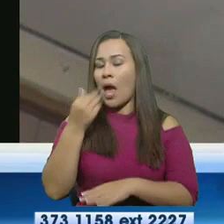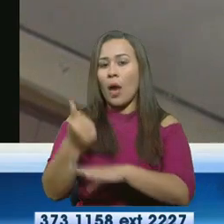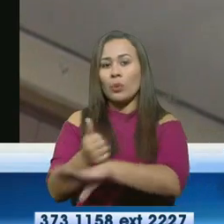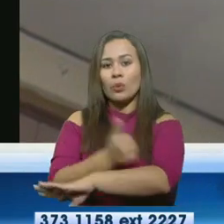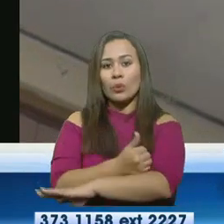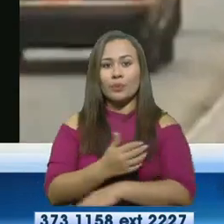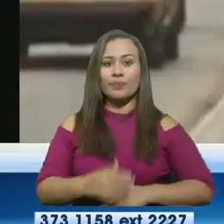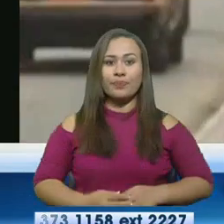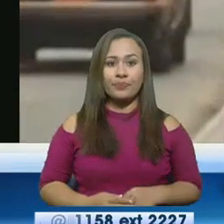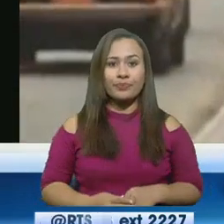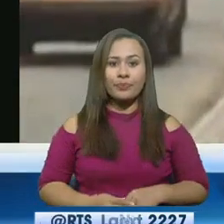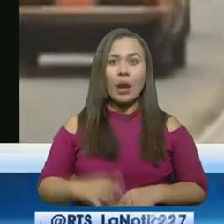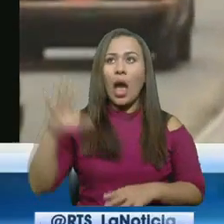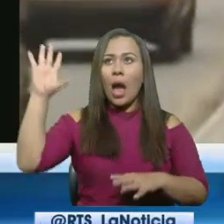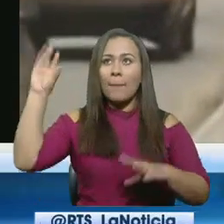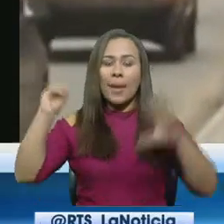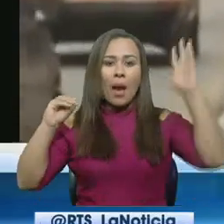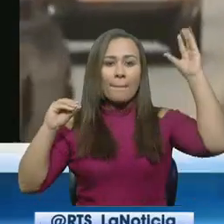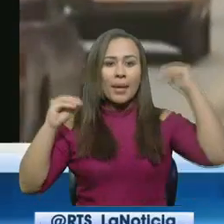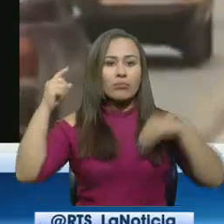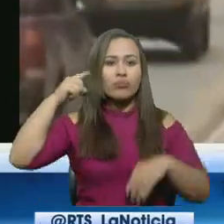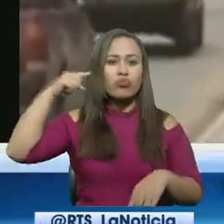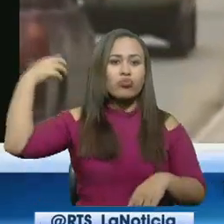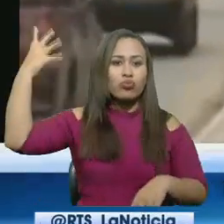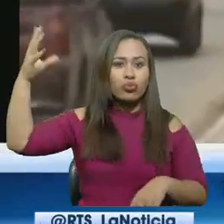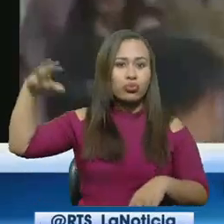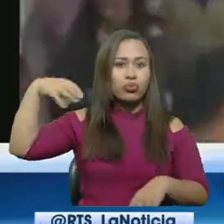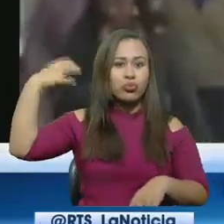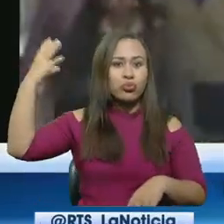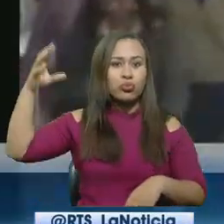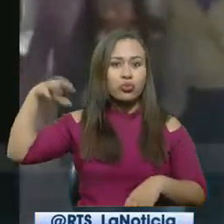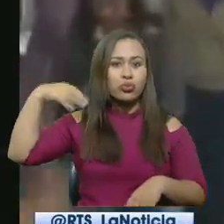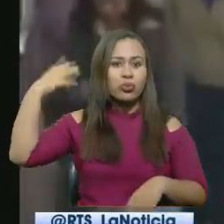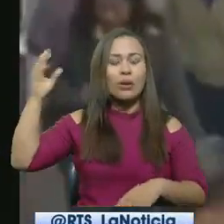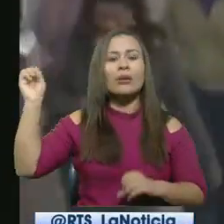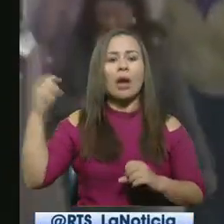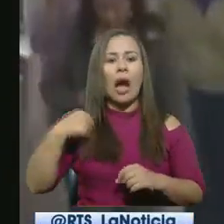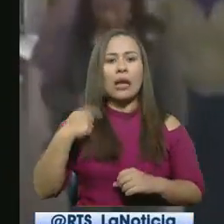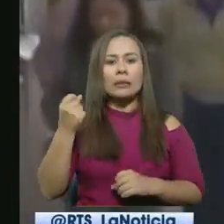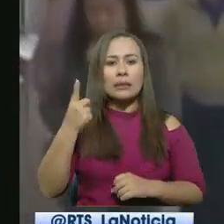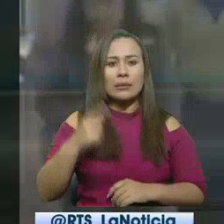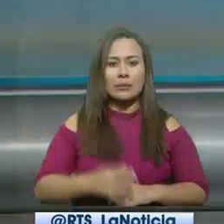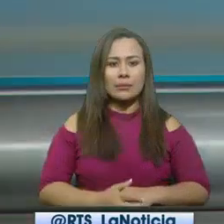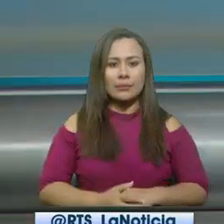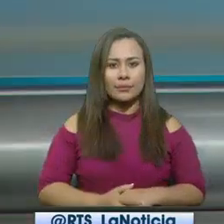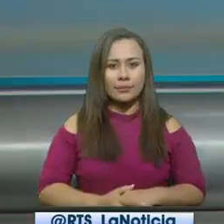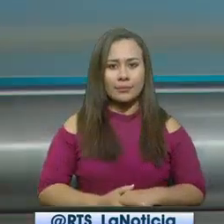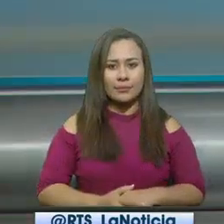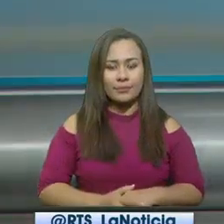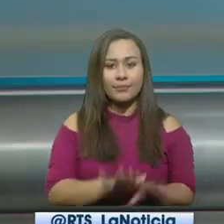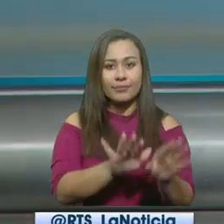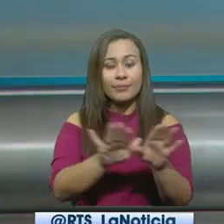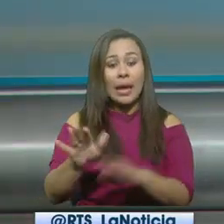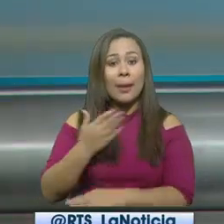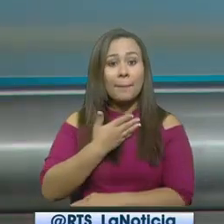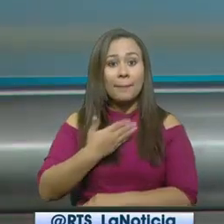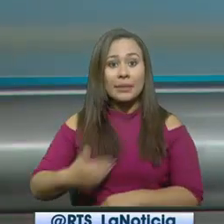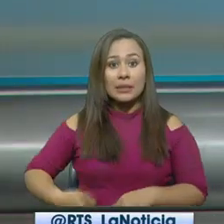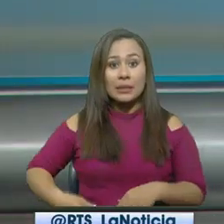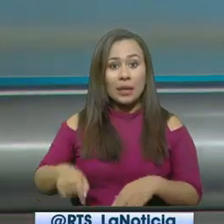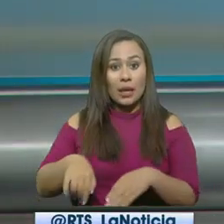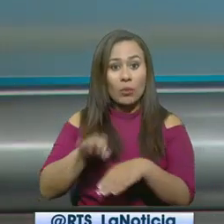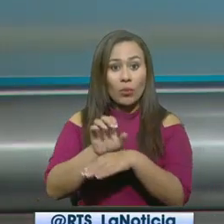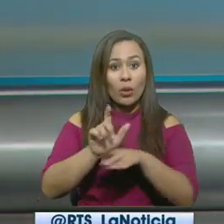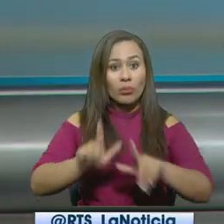autoridades desactivaron las alarmas, informó Ítalo. El presidente de la República,